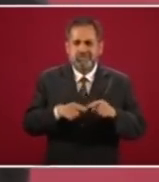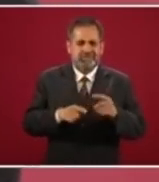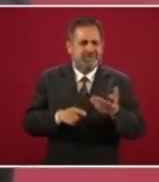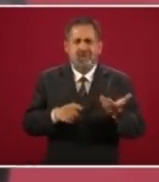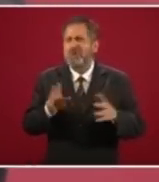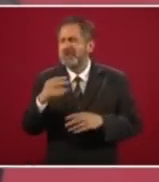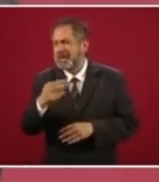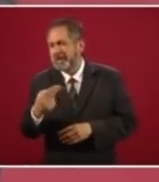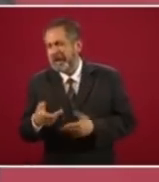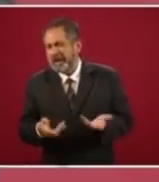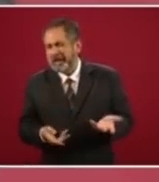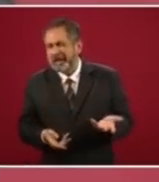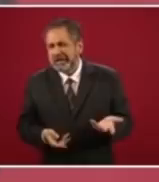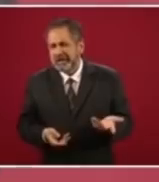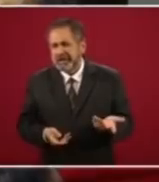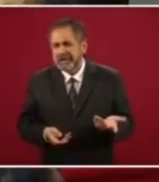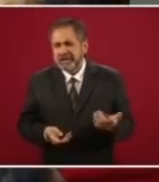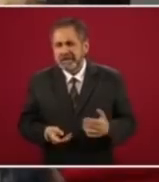¿cómo se llama?